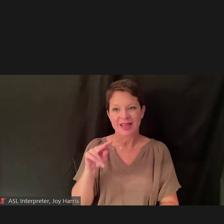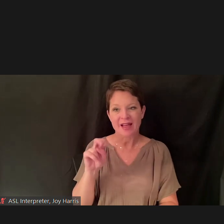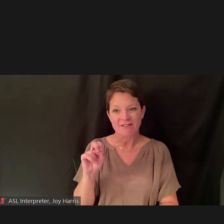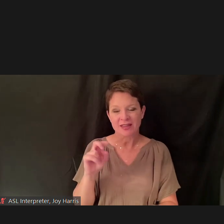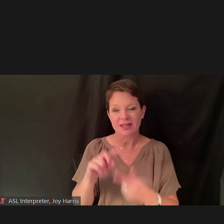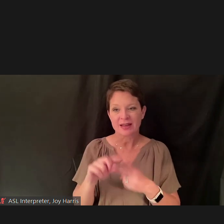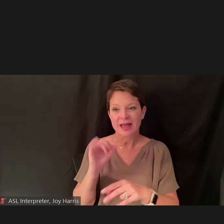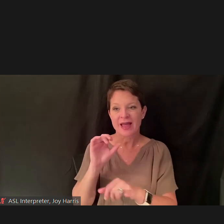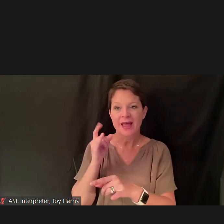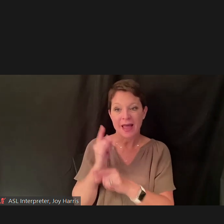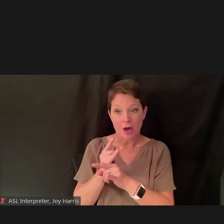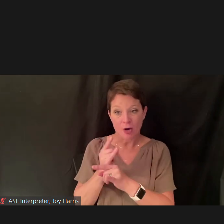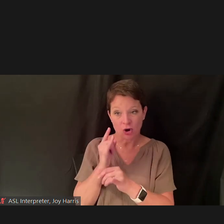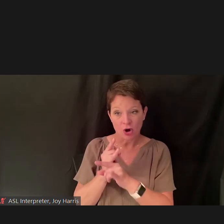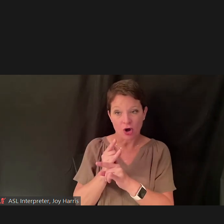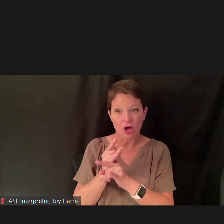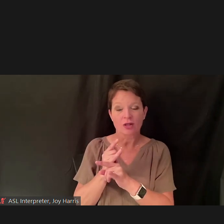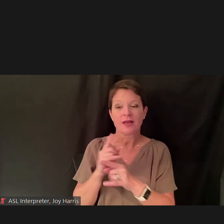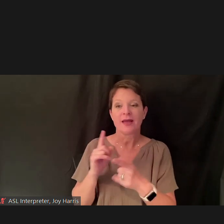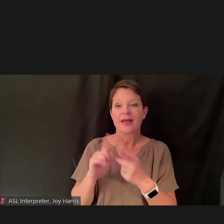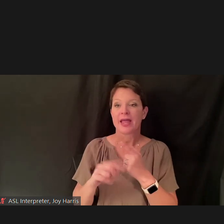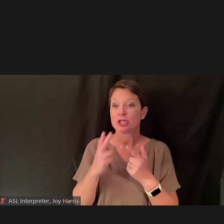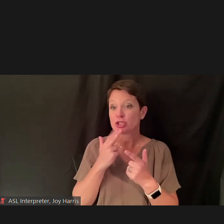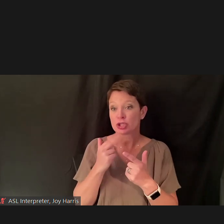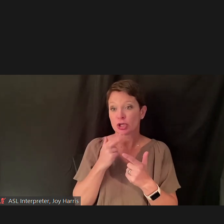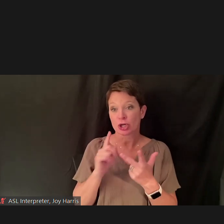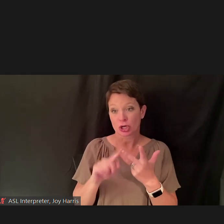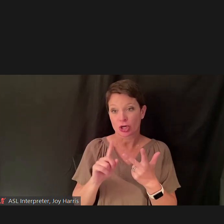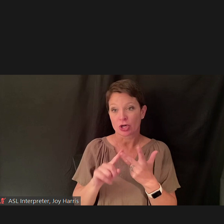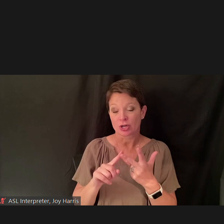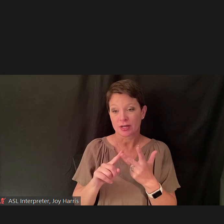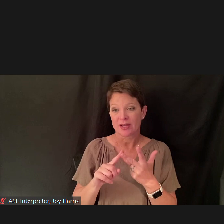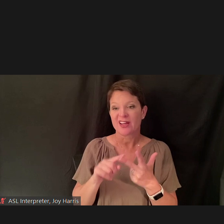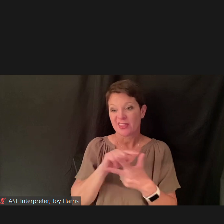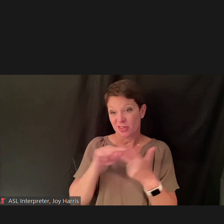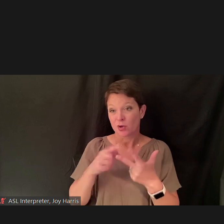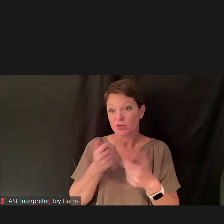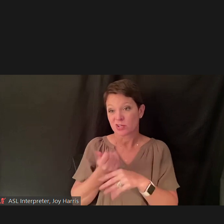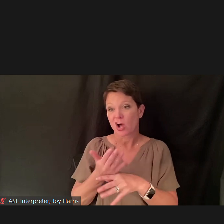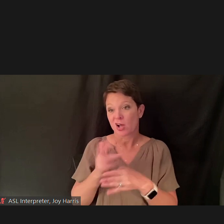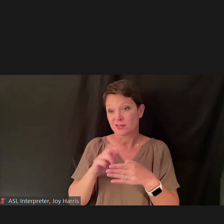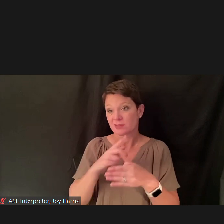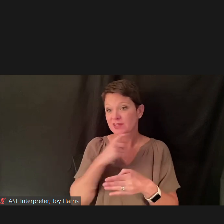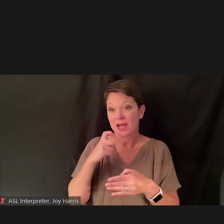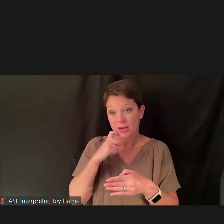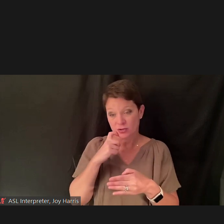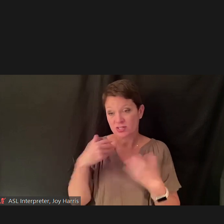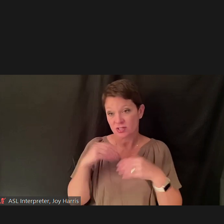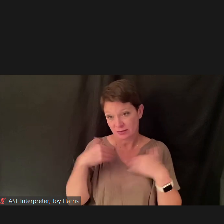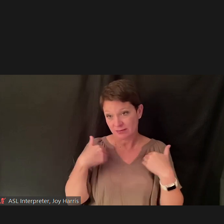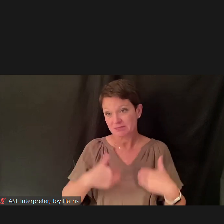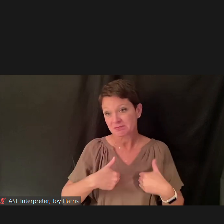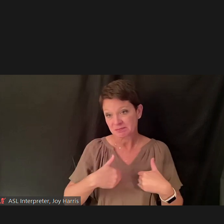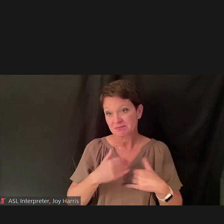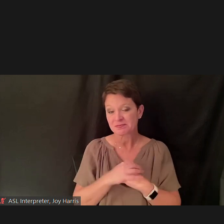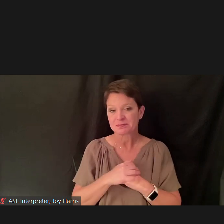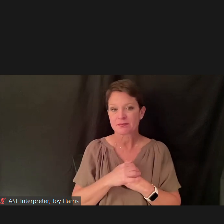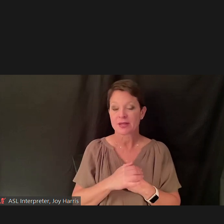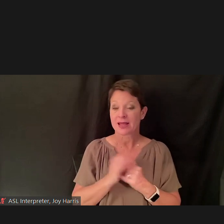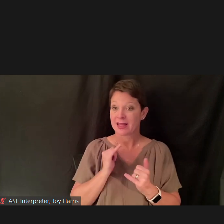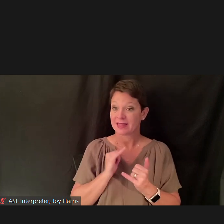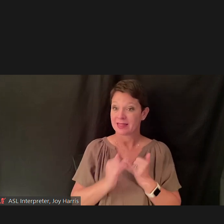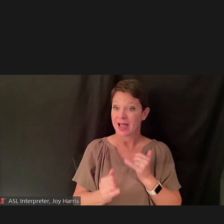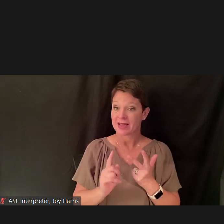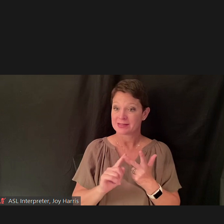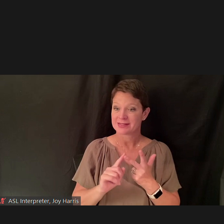Y trate de limitar la cafeína, el alcohol y bebidas con un alto contenido de azúcar para